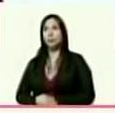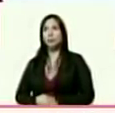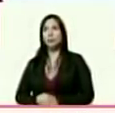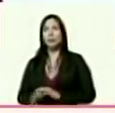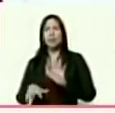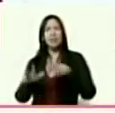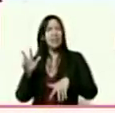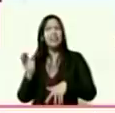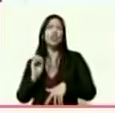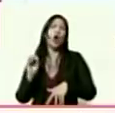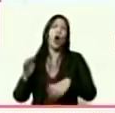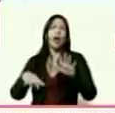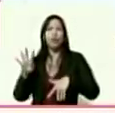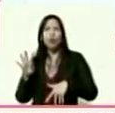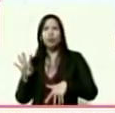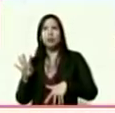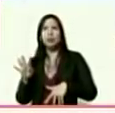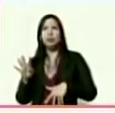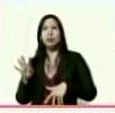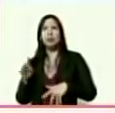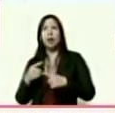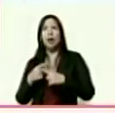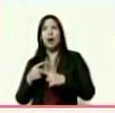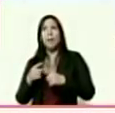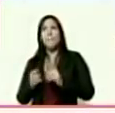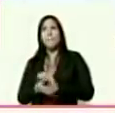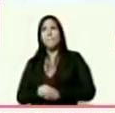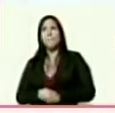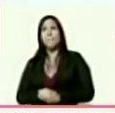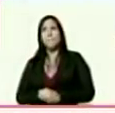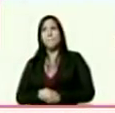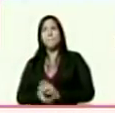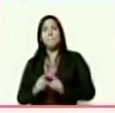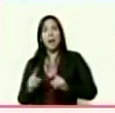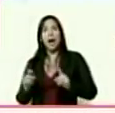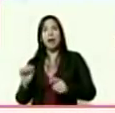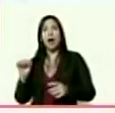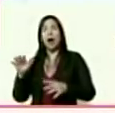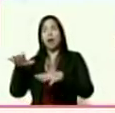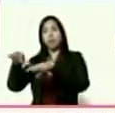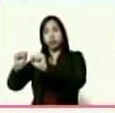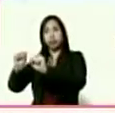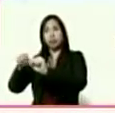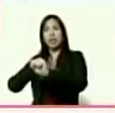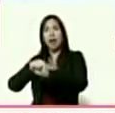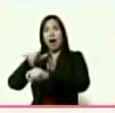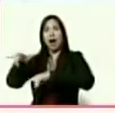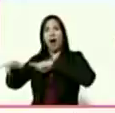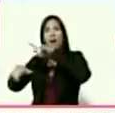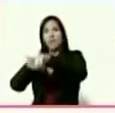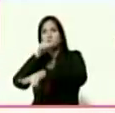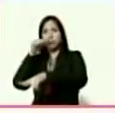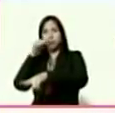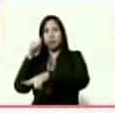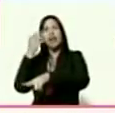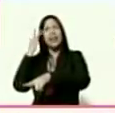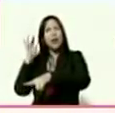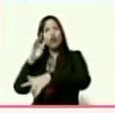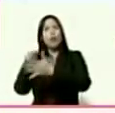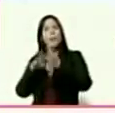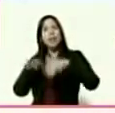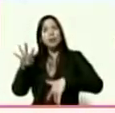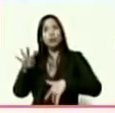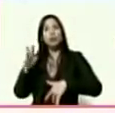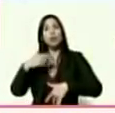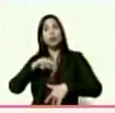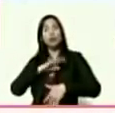13 o 14, la interceptación, para que permitía la interceptar las naves y aeronaves. Creo que fue el 14. Desde el